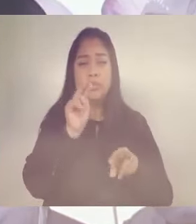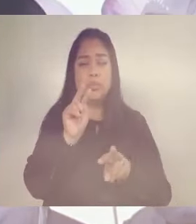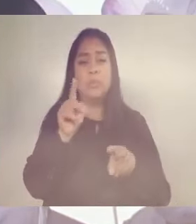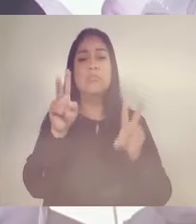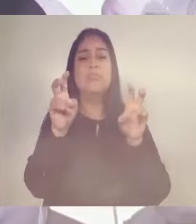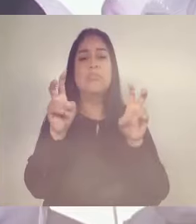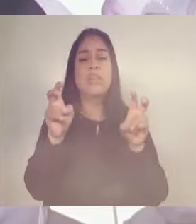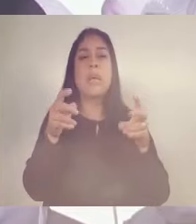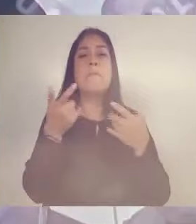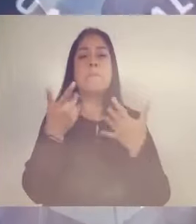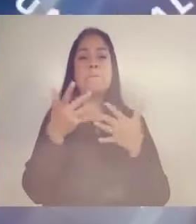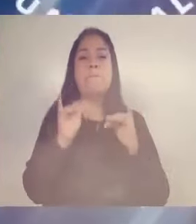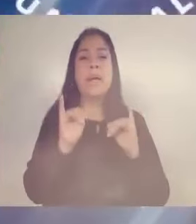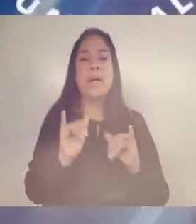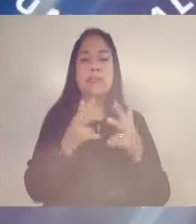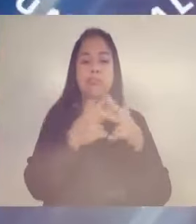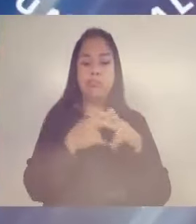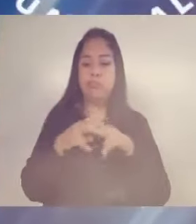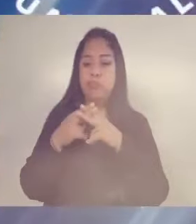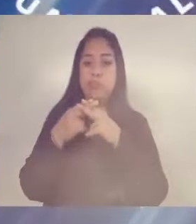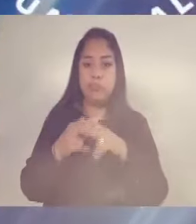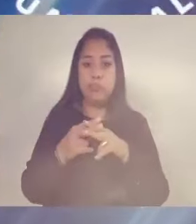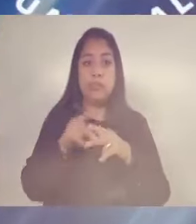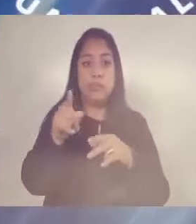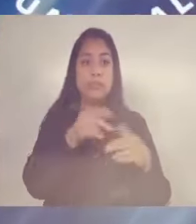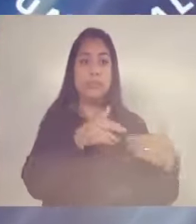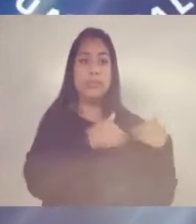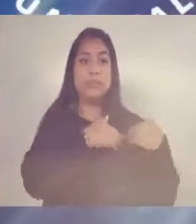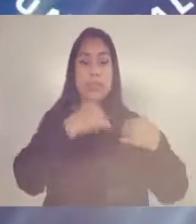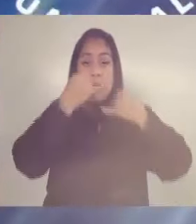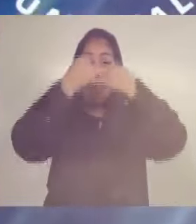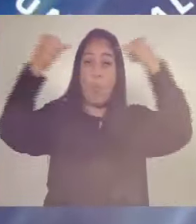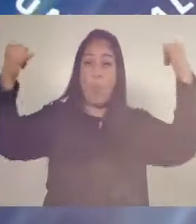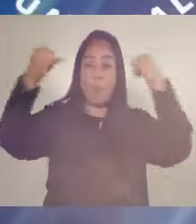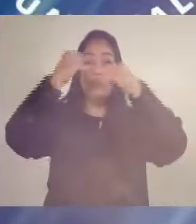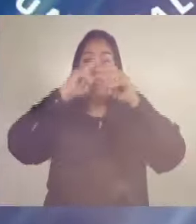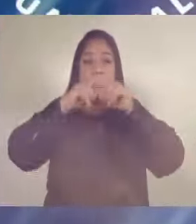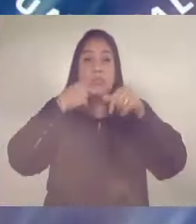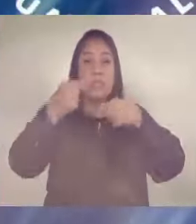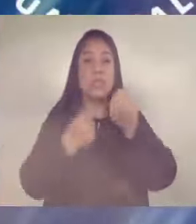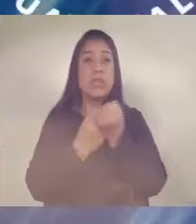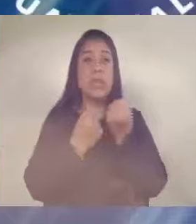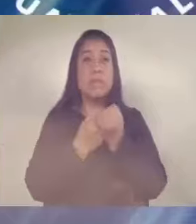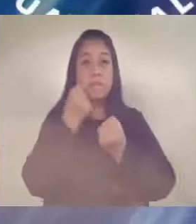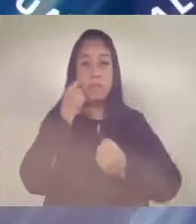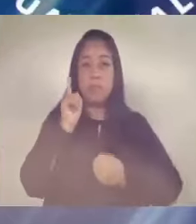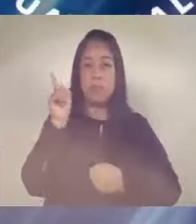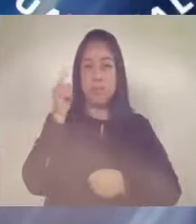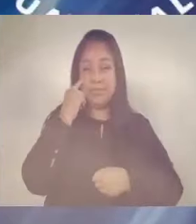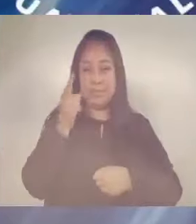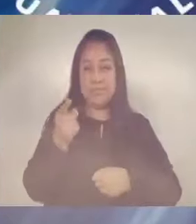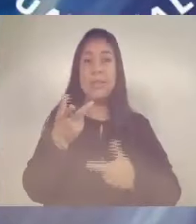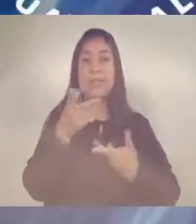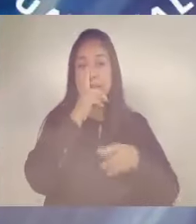mantenimiento permanente de este puente, que es el tendido de cables que reforzarían el puente. Como ustedes